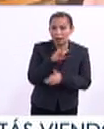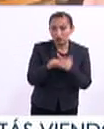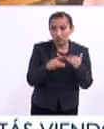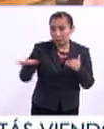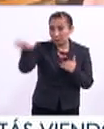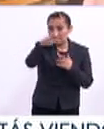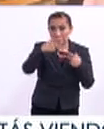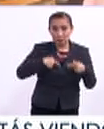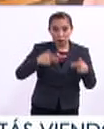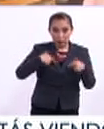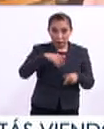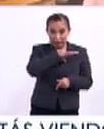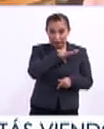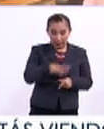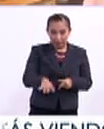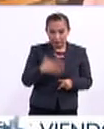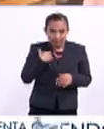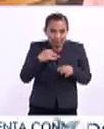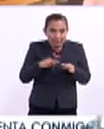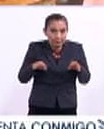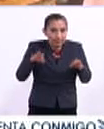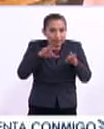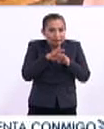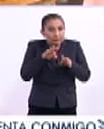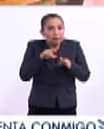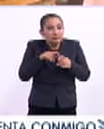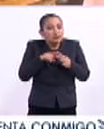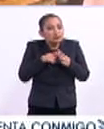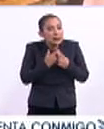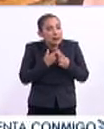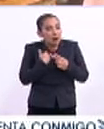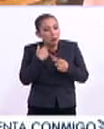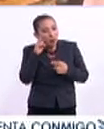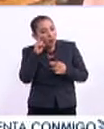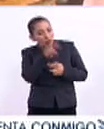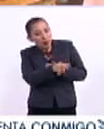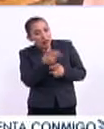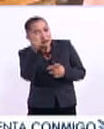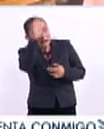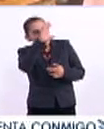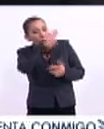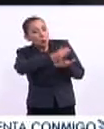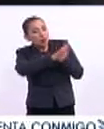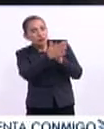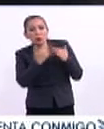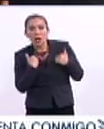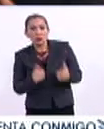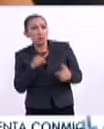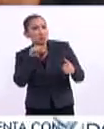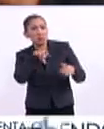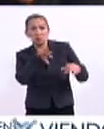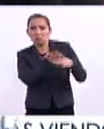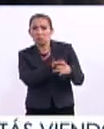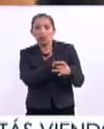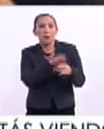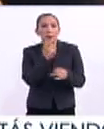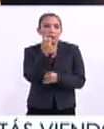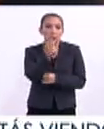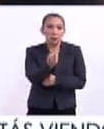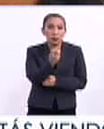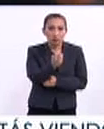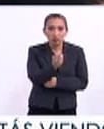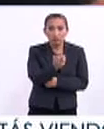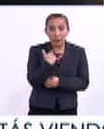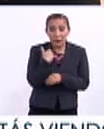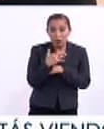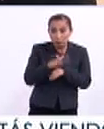la sociedad en general es importante también empezar a humanizar el quehacer científico. Entonces, en ese sentido, creo que